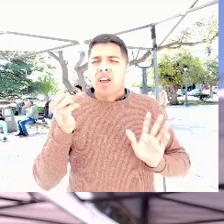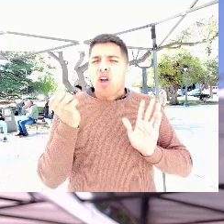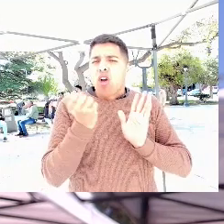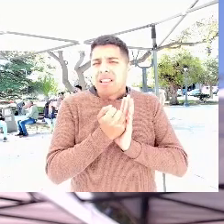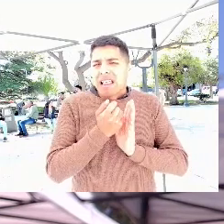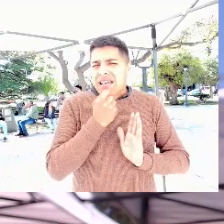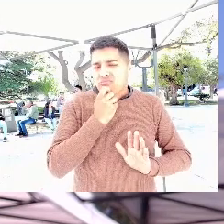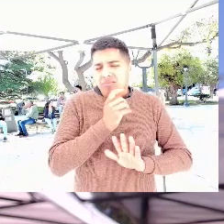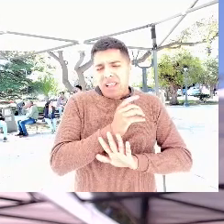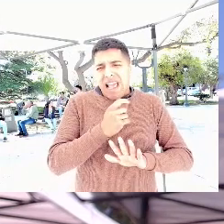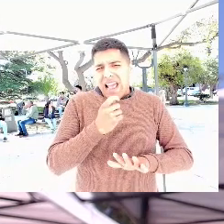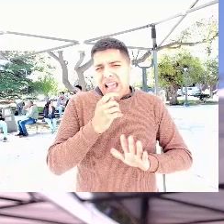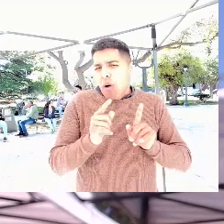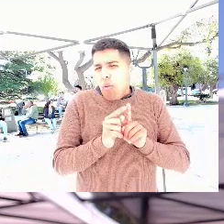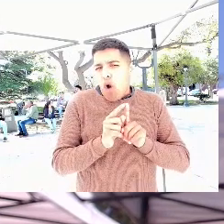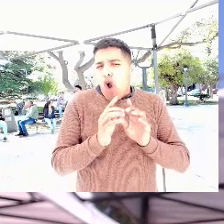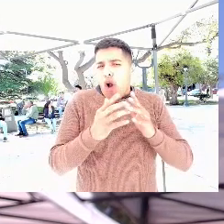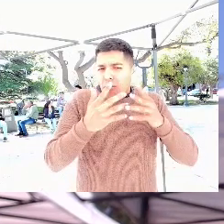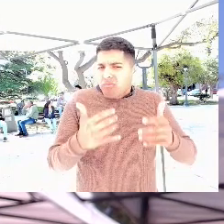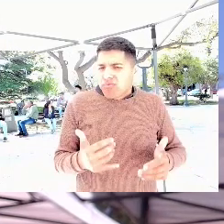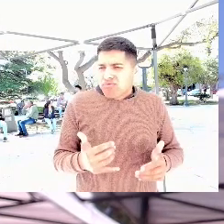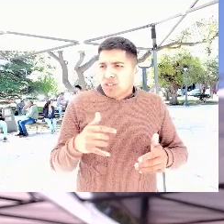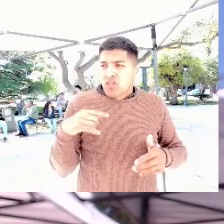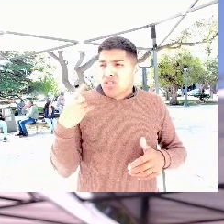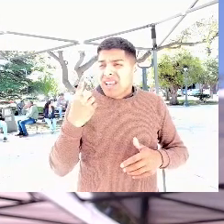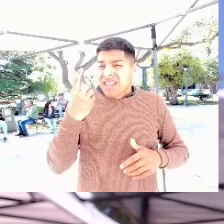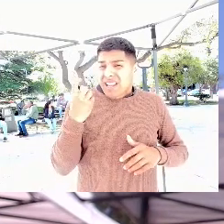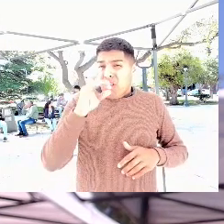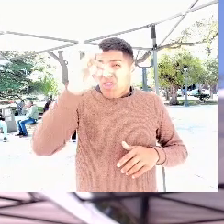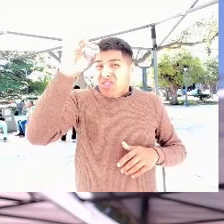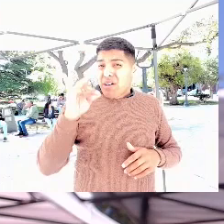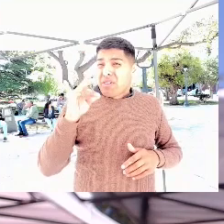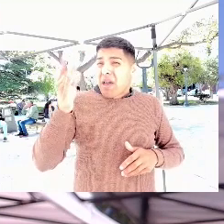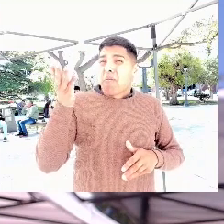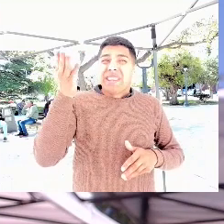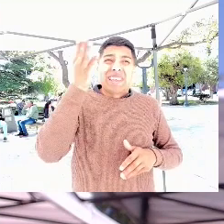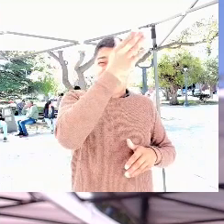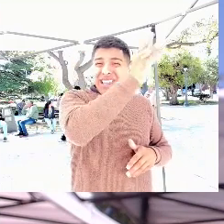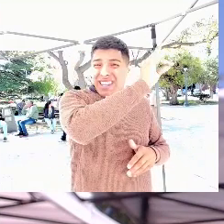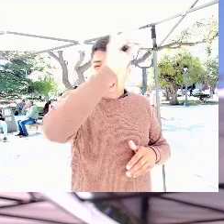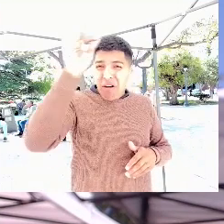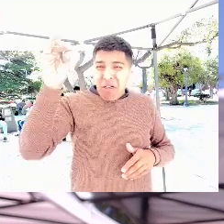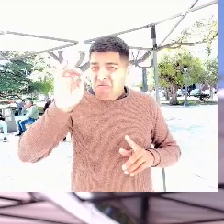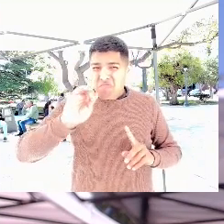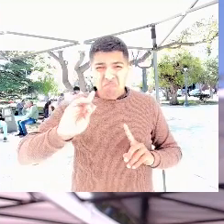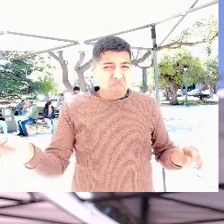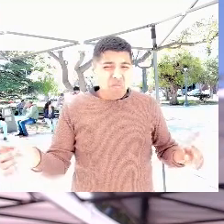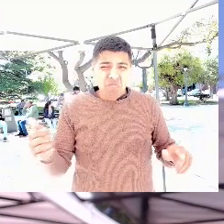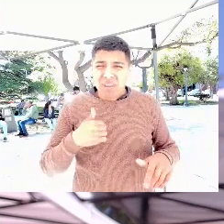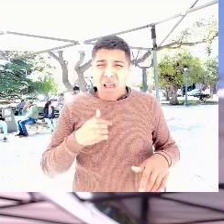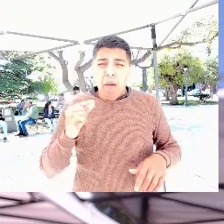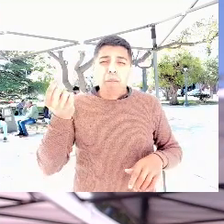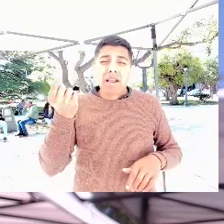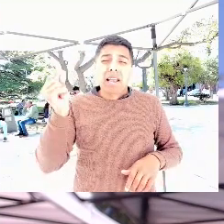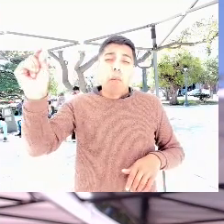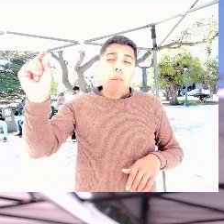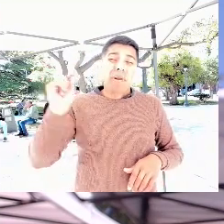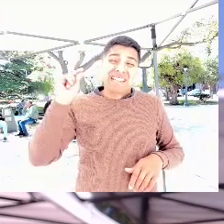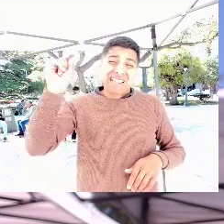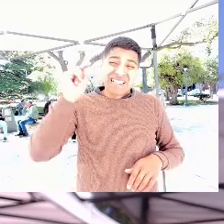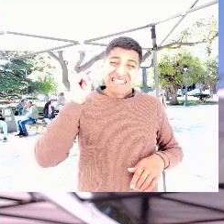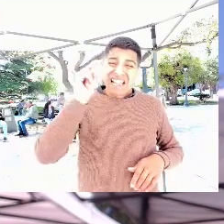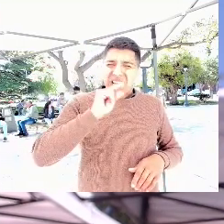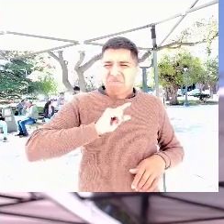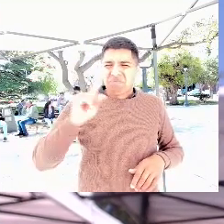para el resto de los municipios. Es un municipio que no necesita deuda para pagar sus remanentes, ni sus sueldos, ni sus gastos corrientes.